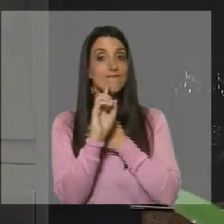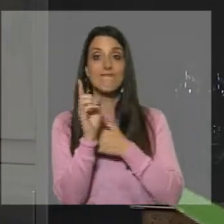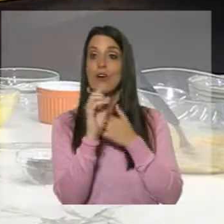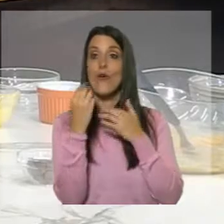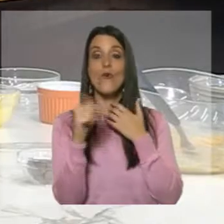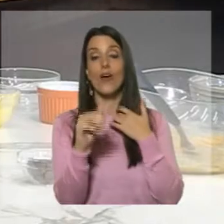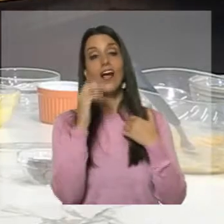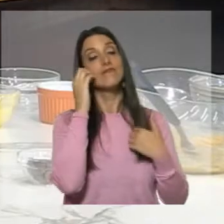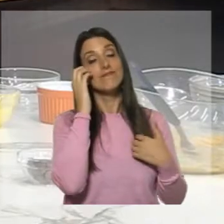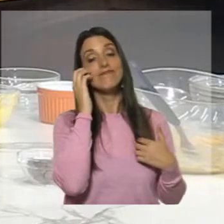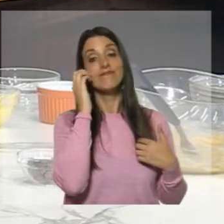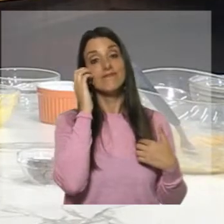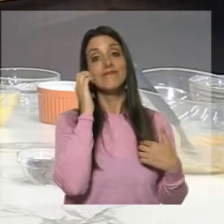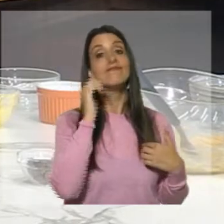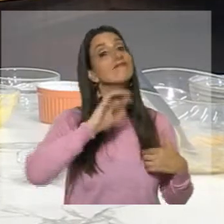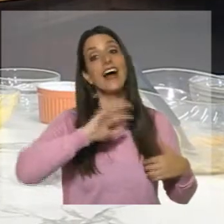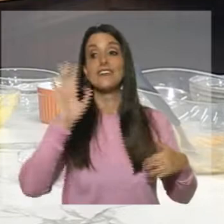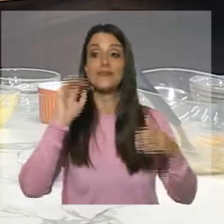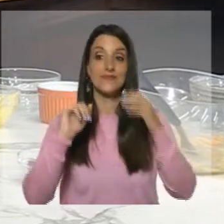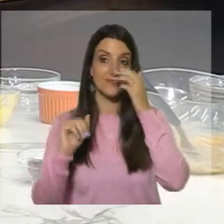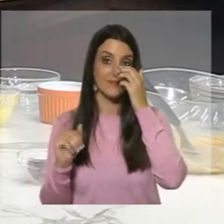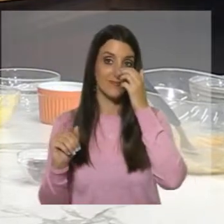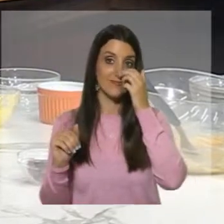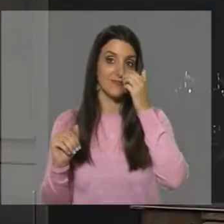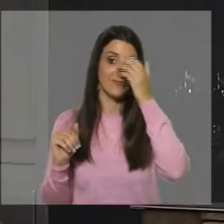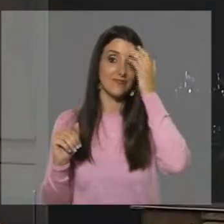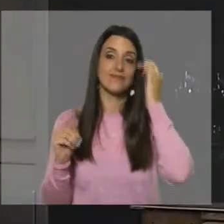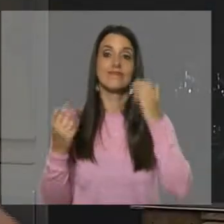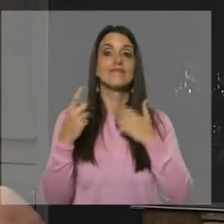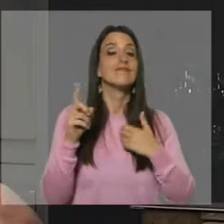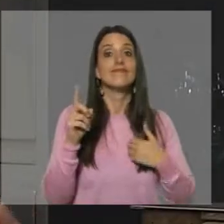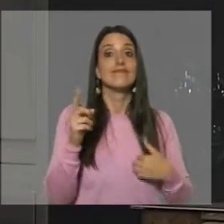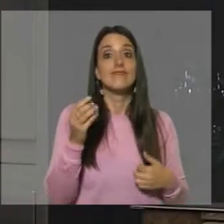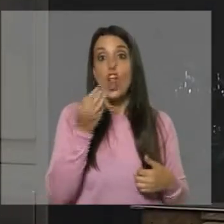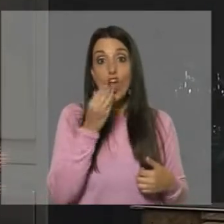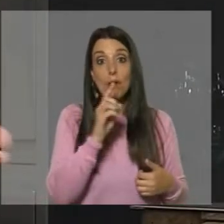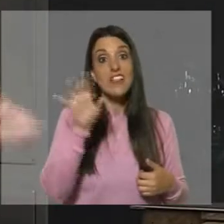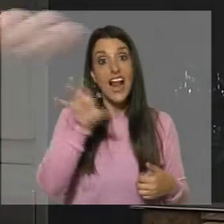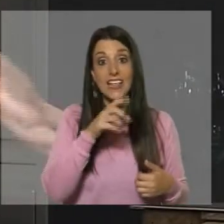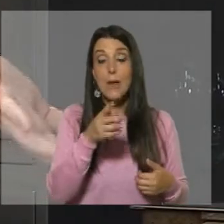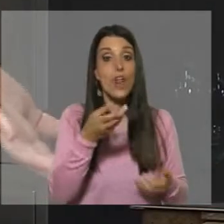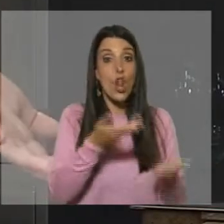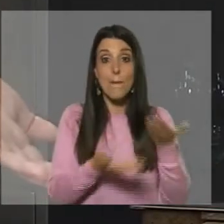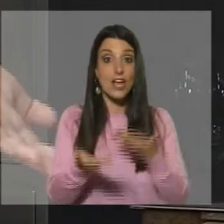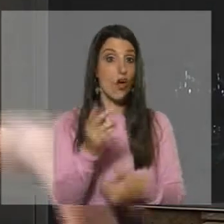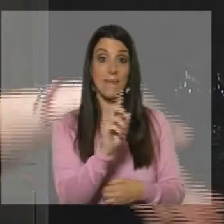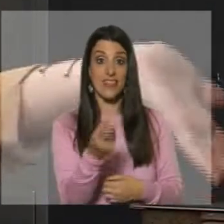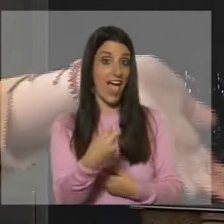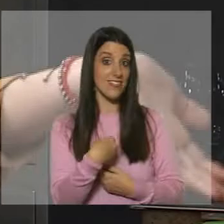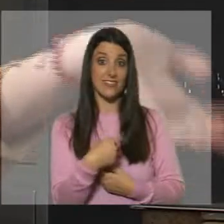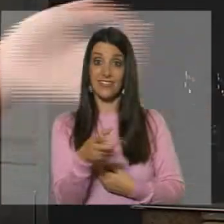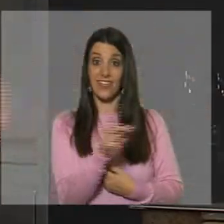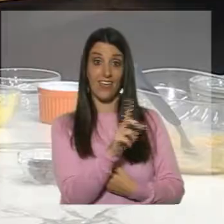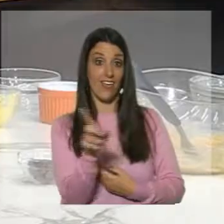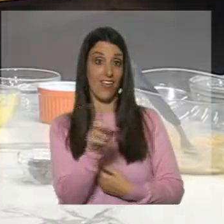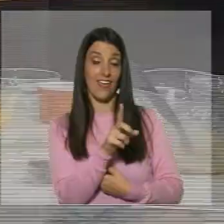Ah, ya, ya está. Bueno. Ya tengo. Pero no me convidaste, Noelia. Habrás traído, pero no me convidaste, Noelia. ¿Qué quieres que haga?